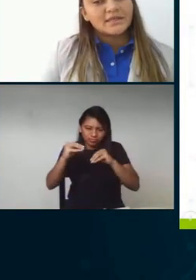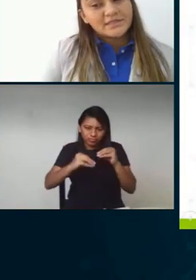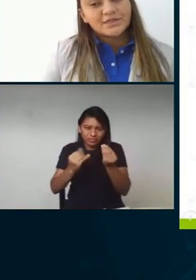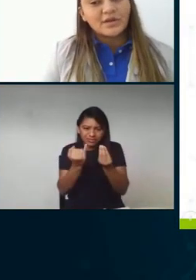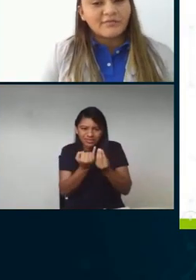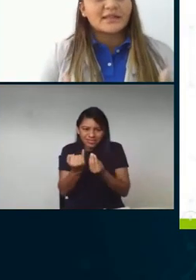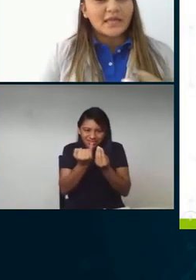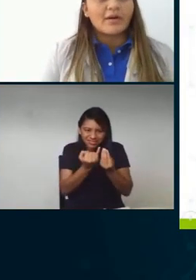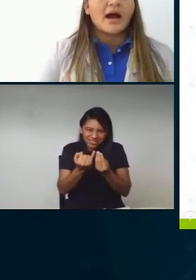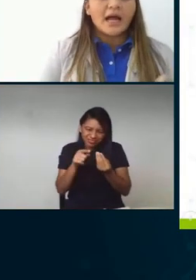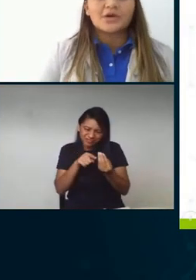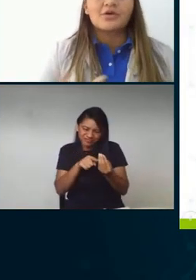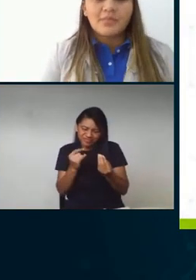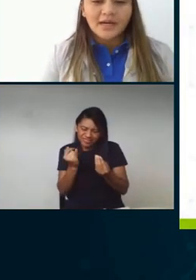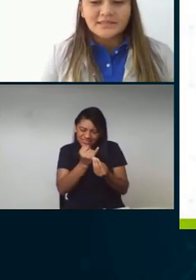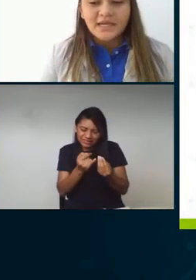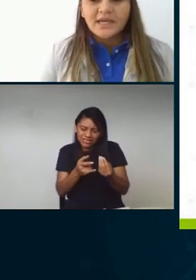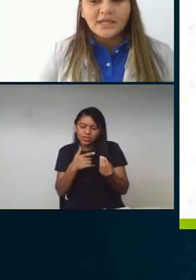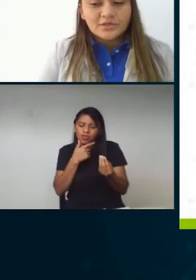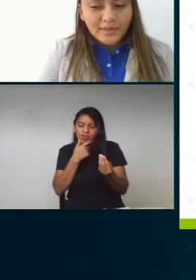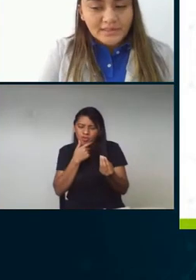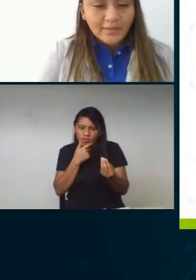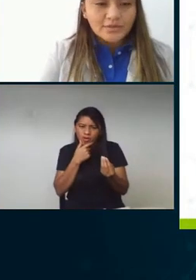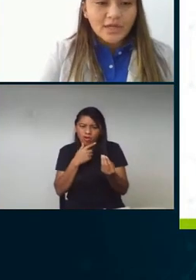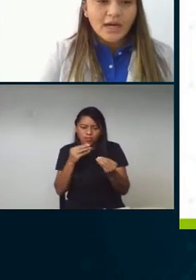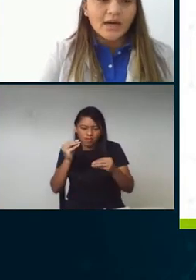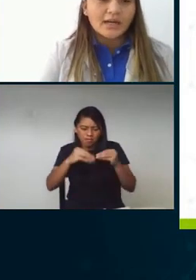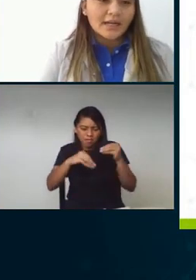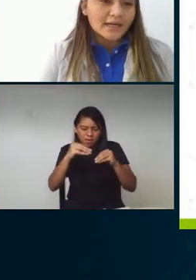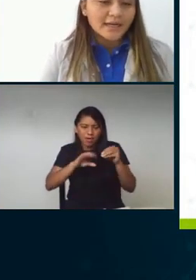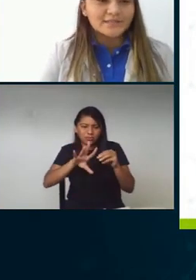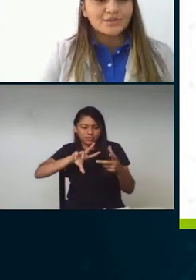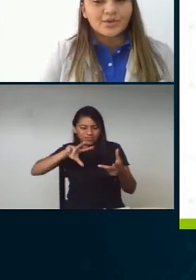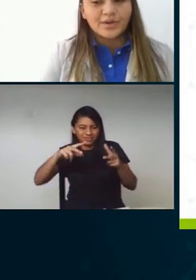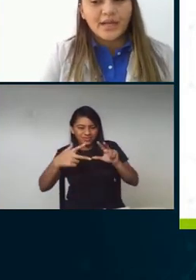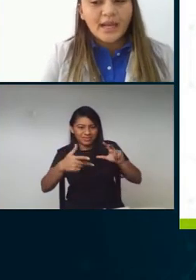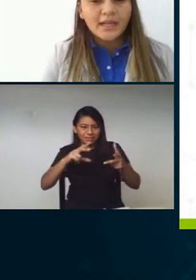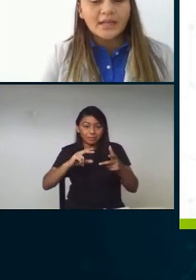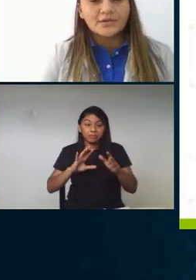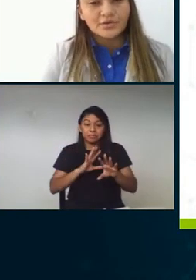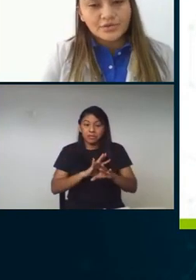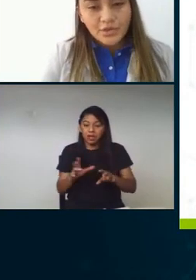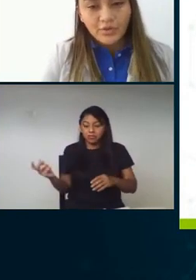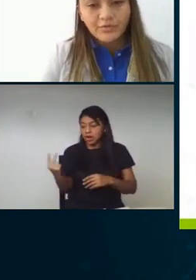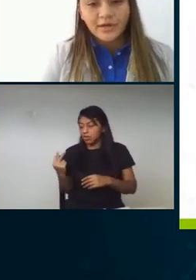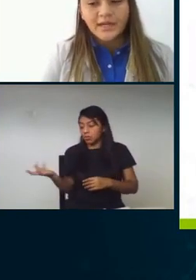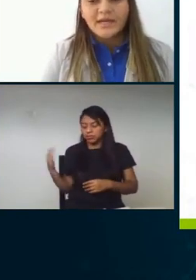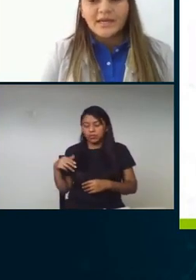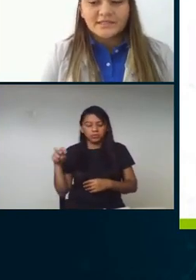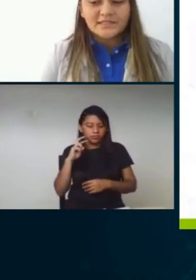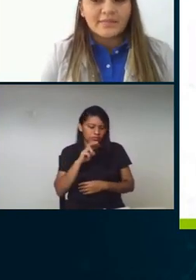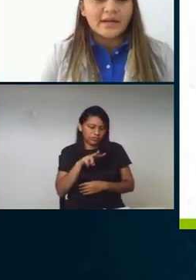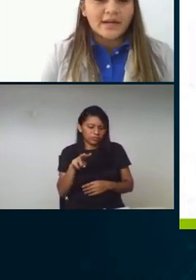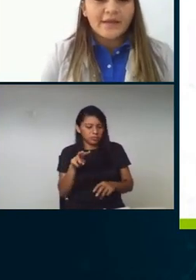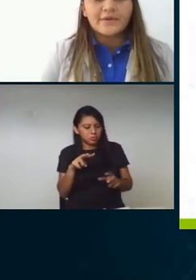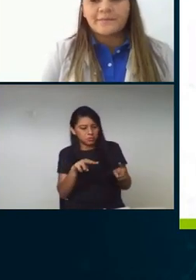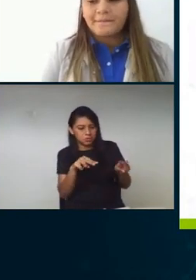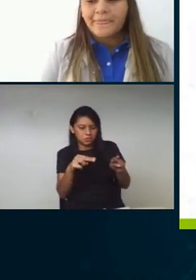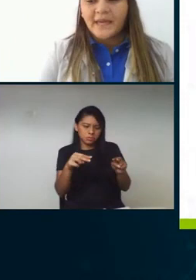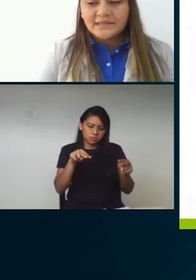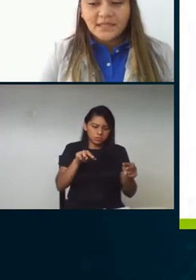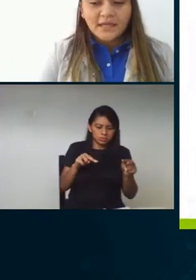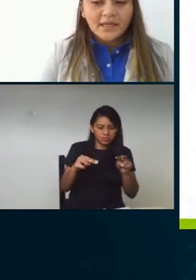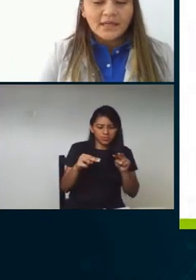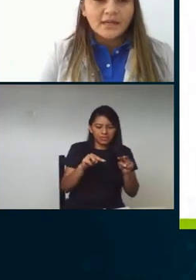que este diseño le faltaba algo más y nos pasamos a la recreación con otro software que se llama